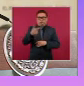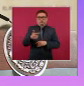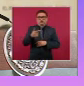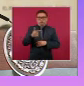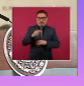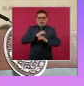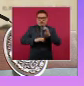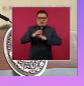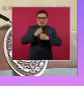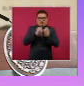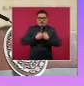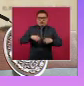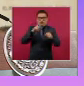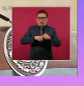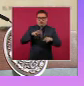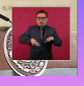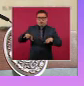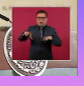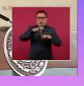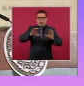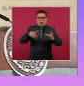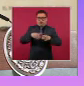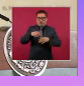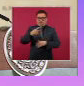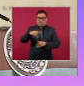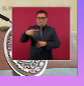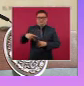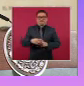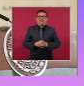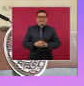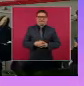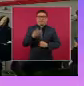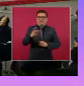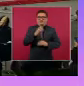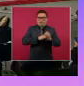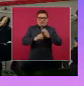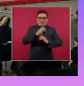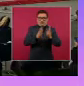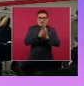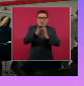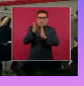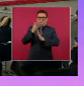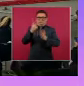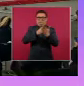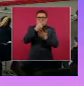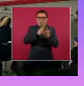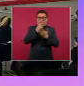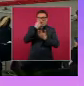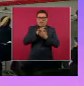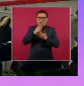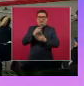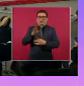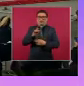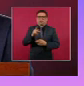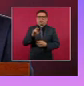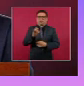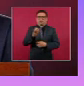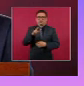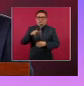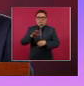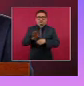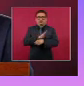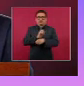sociales en sus comunidades. En estas obras adicionales, los programas para el bienestar que ya se aplican en la